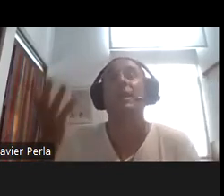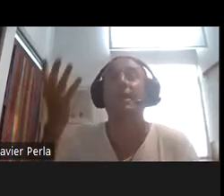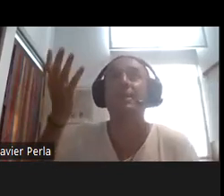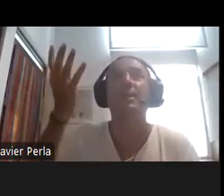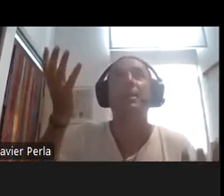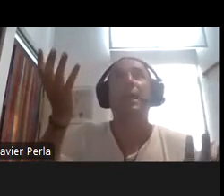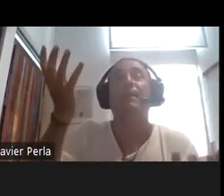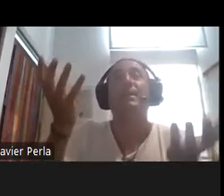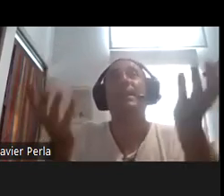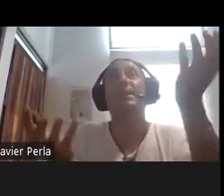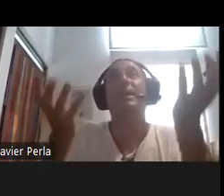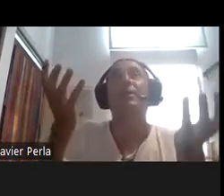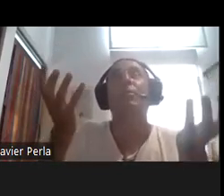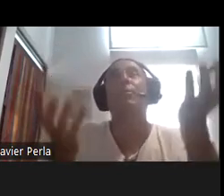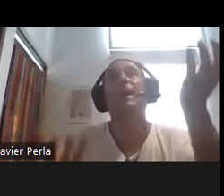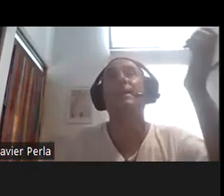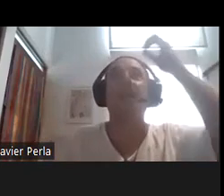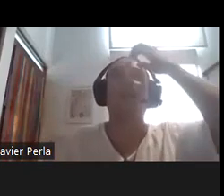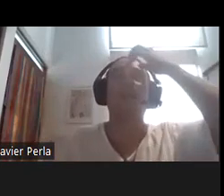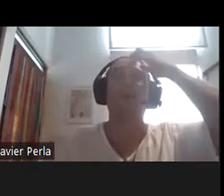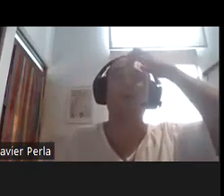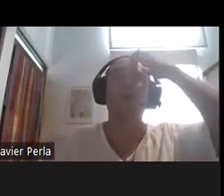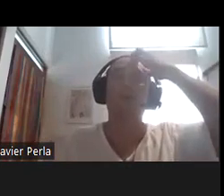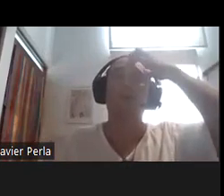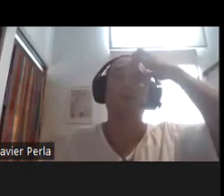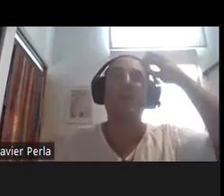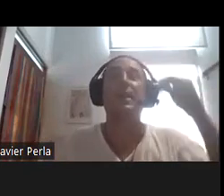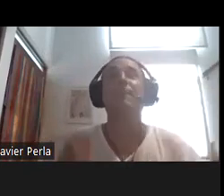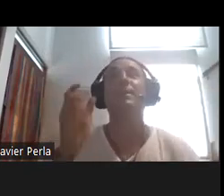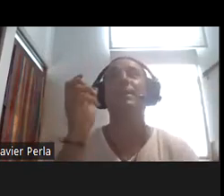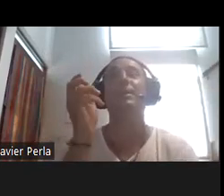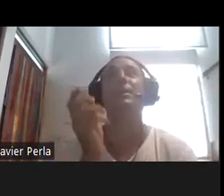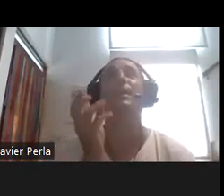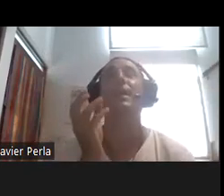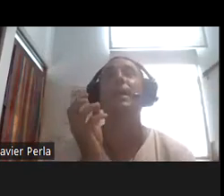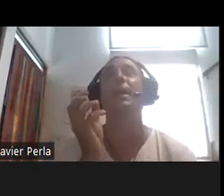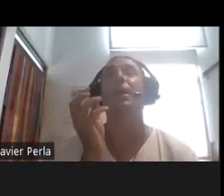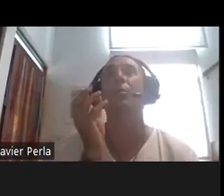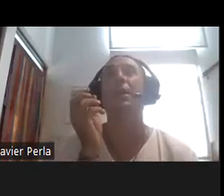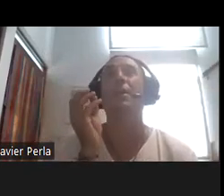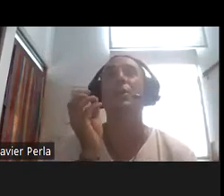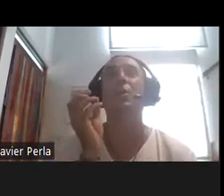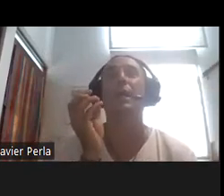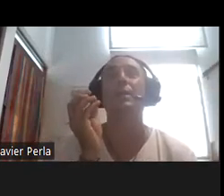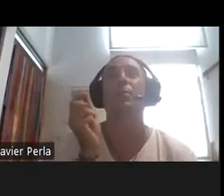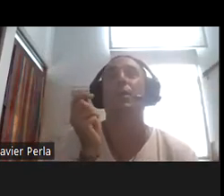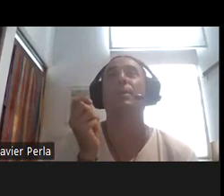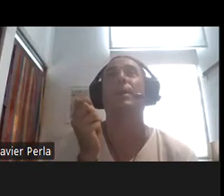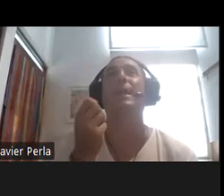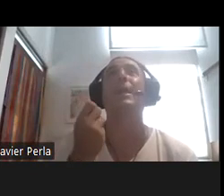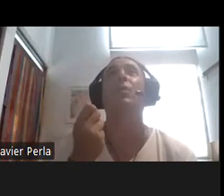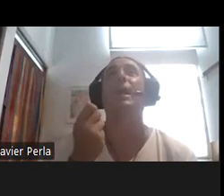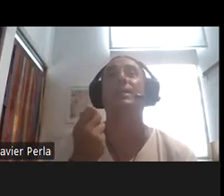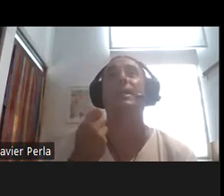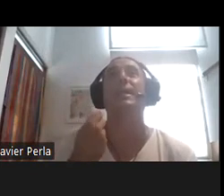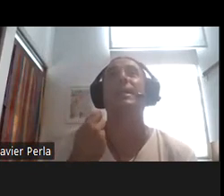lo que quieres, el placer es como más grande que el dolor. Entonces, creo que este esquema de incentivos siempre hay que como ir evaluándolo caso por caso para